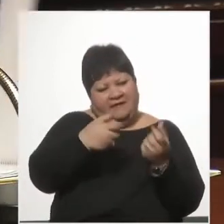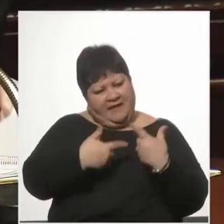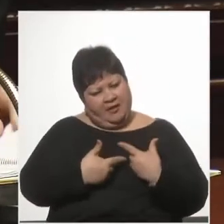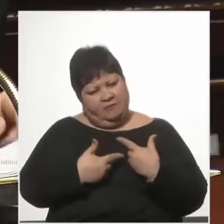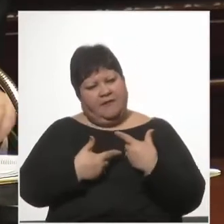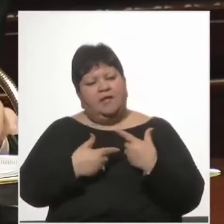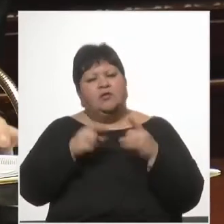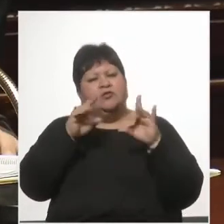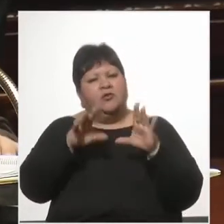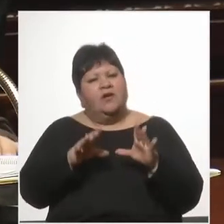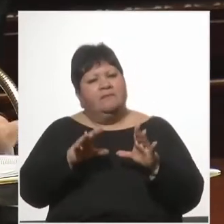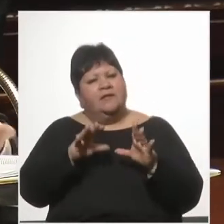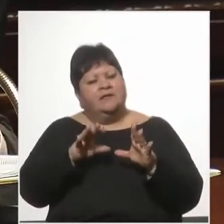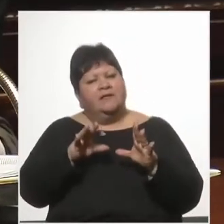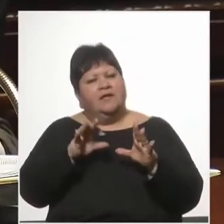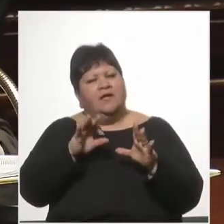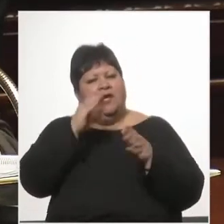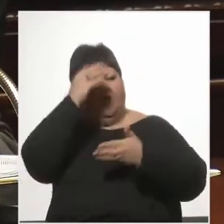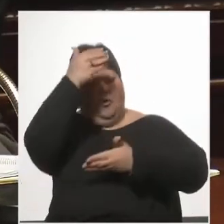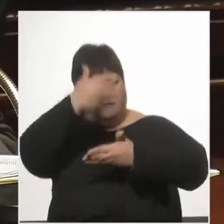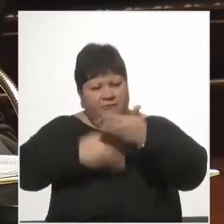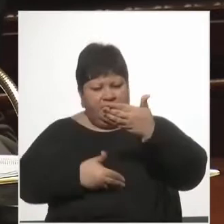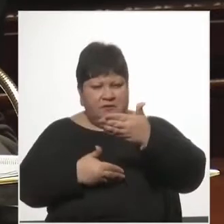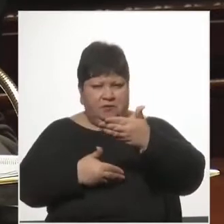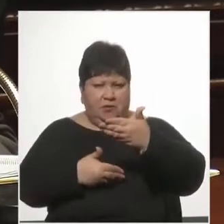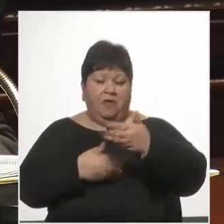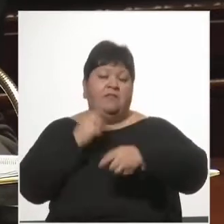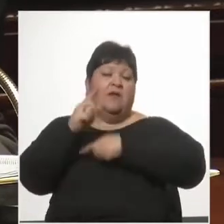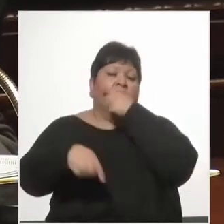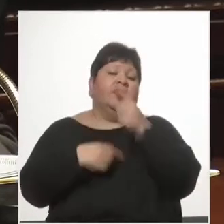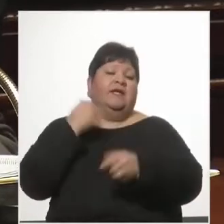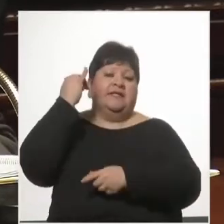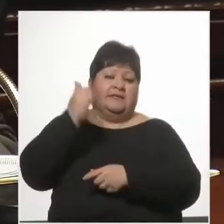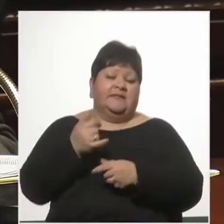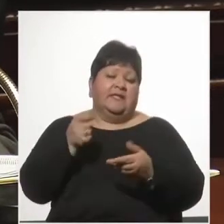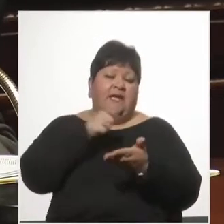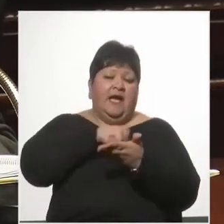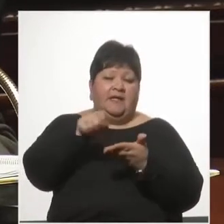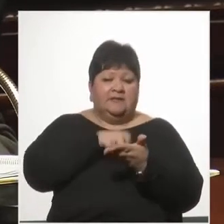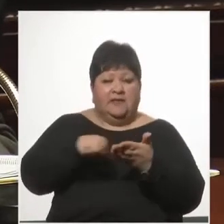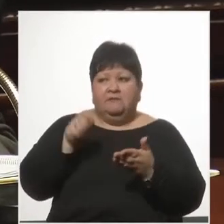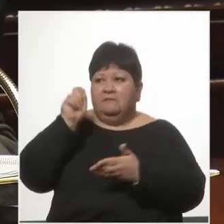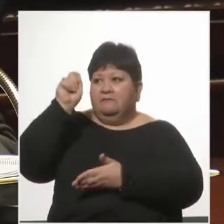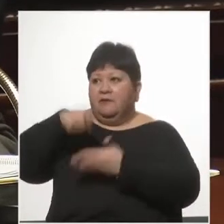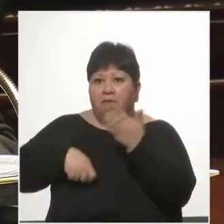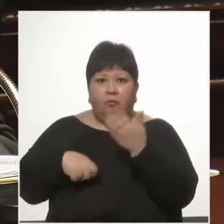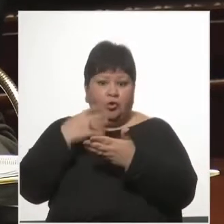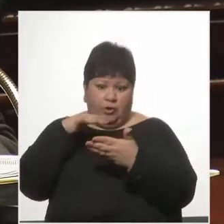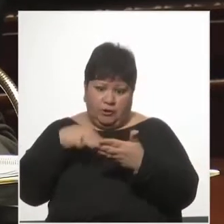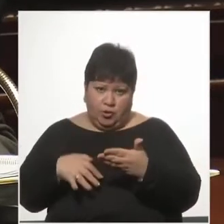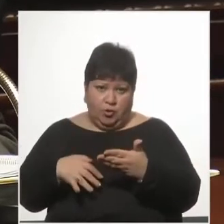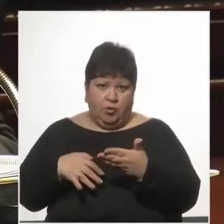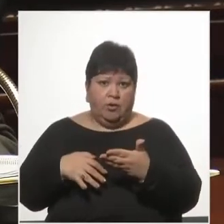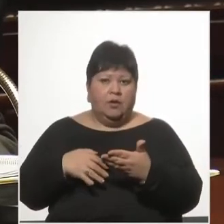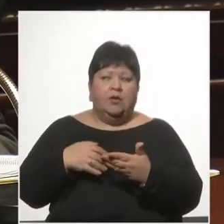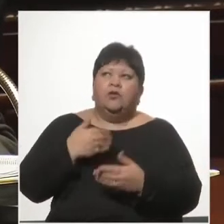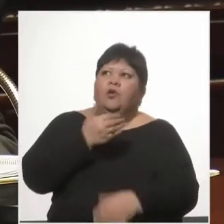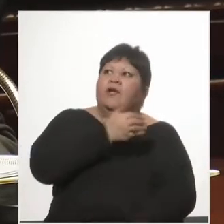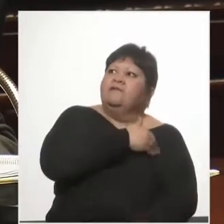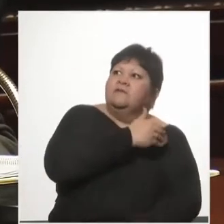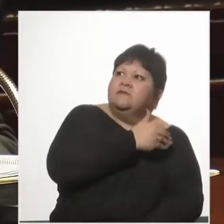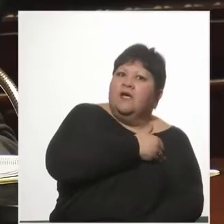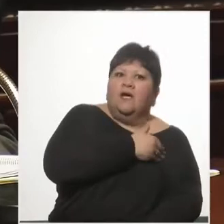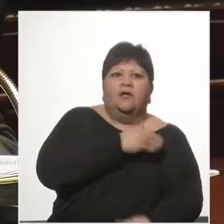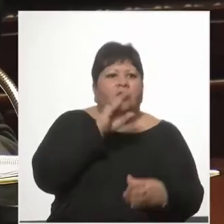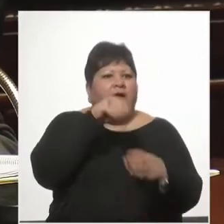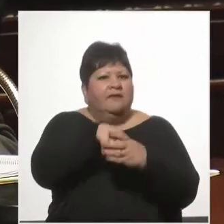el oficio de elevación, luego que sí le habían dado las actas, pero había firmado sin leer, que no le habían advertido de lo que